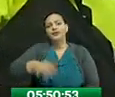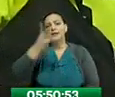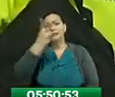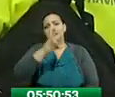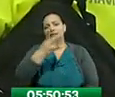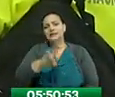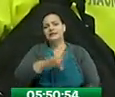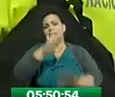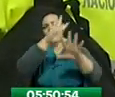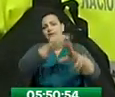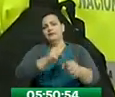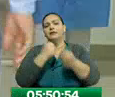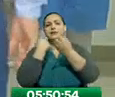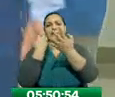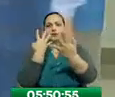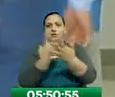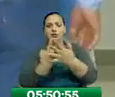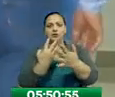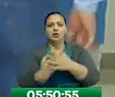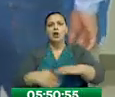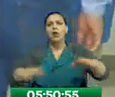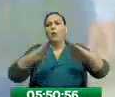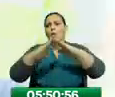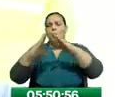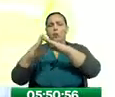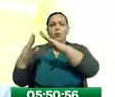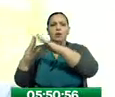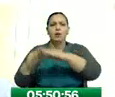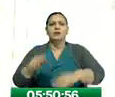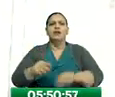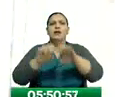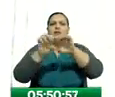Una trama delictiva que el COVID develó.